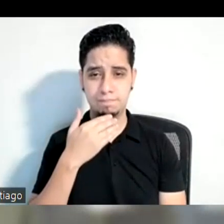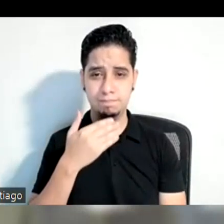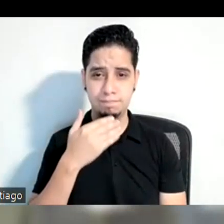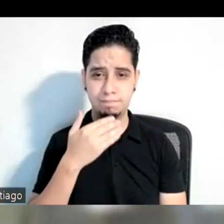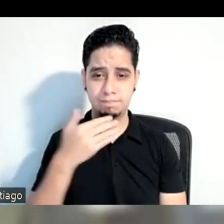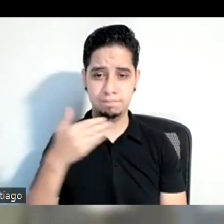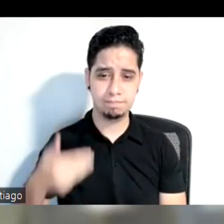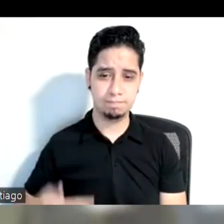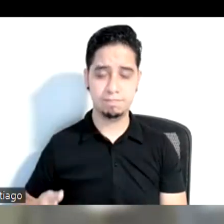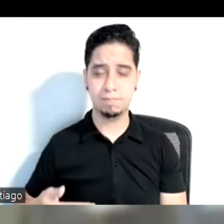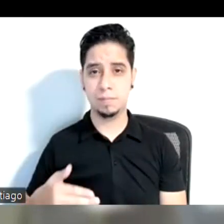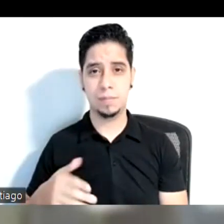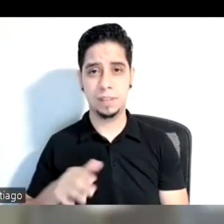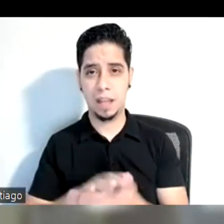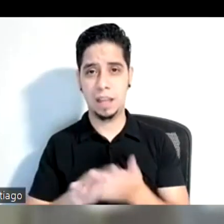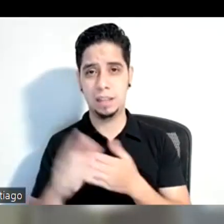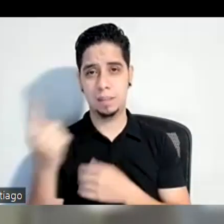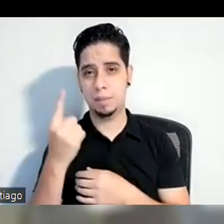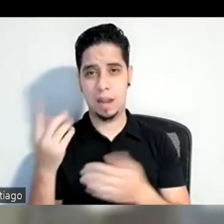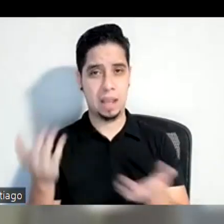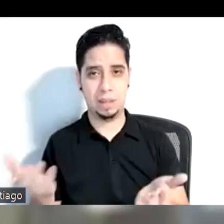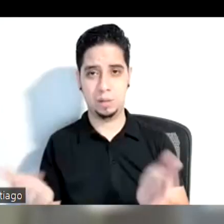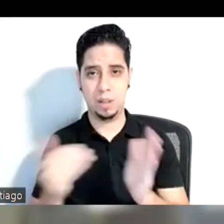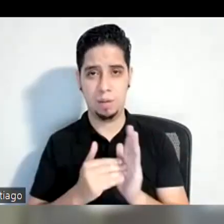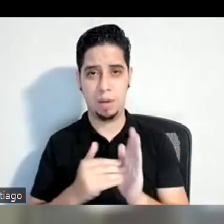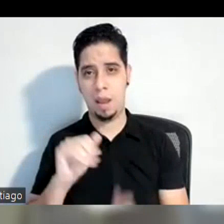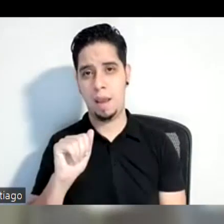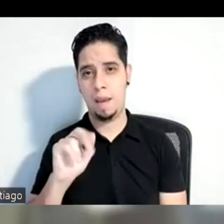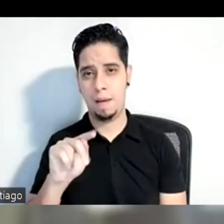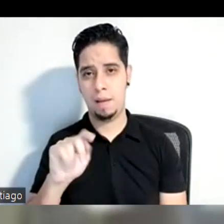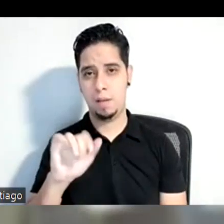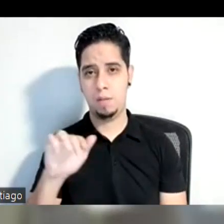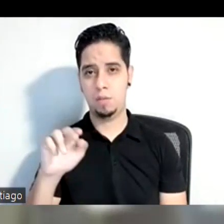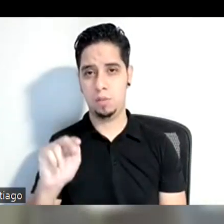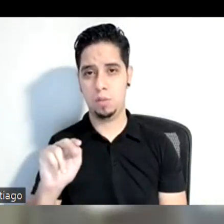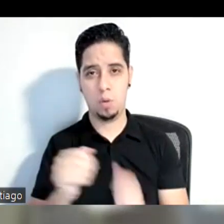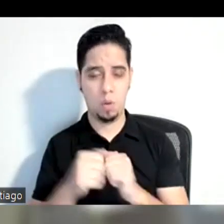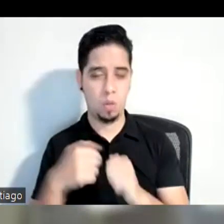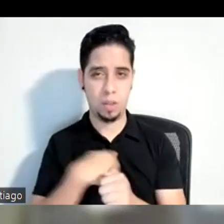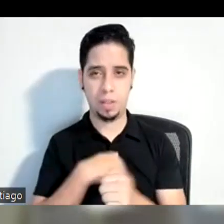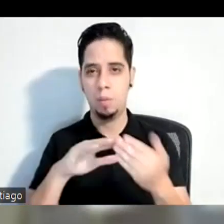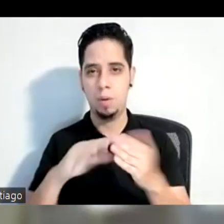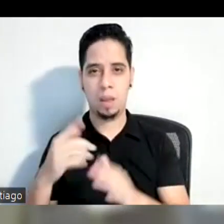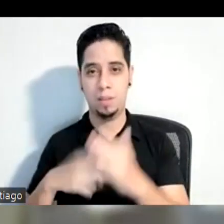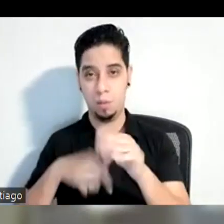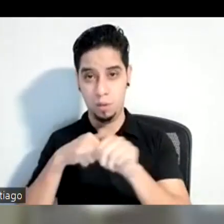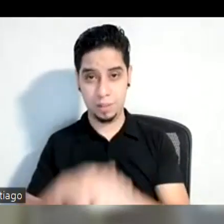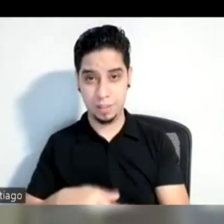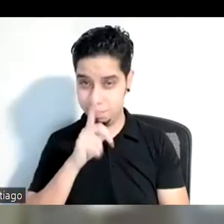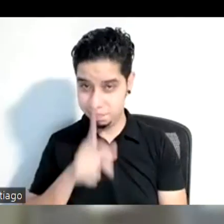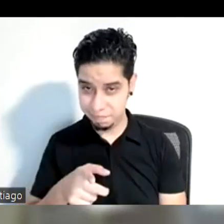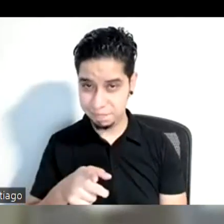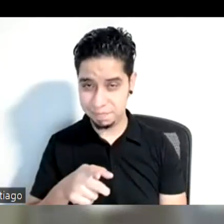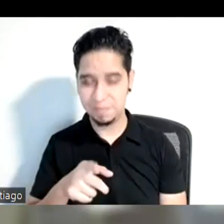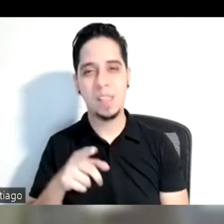gracias. Es un placer siempre estar aquí de nuevo en Artefusión con nuestra comunidad que nos sigue, ¿verdad? Y que